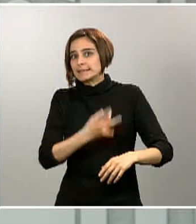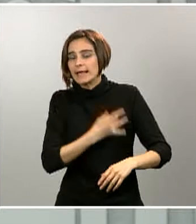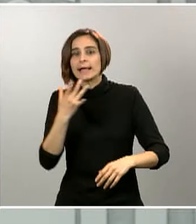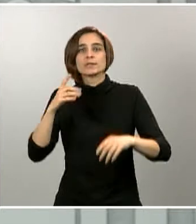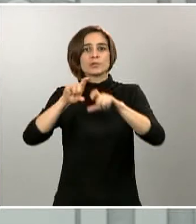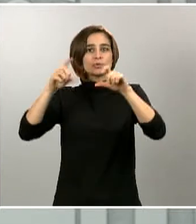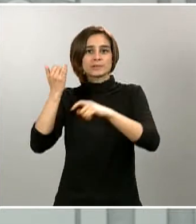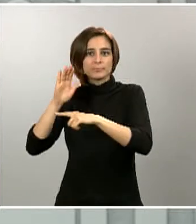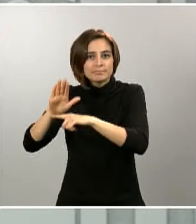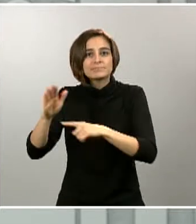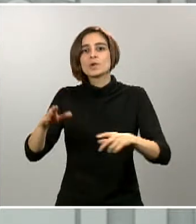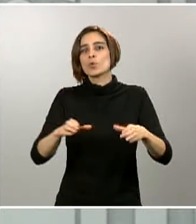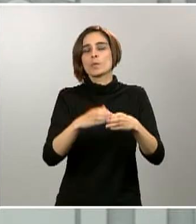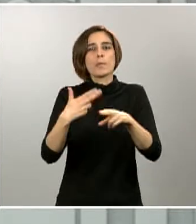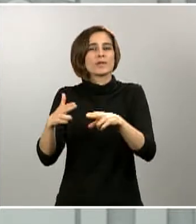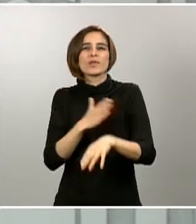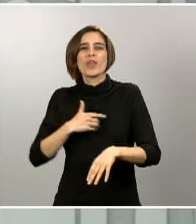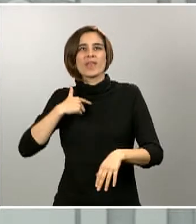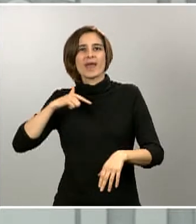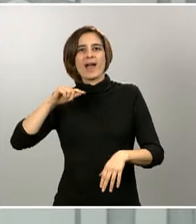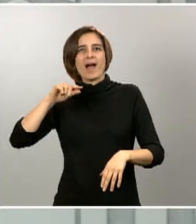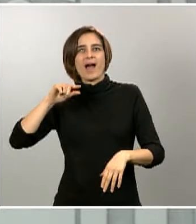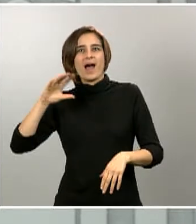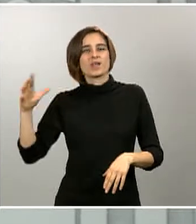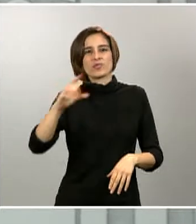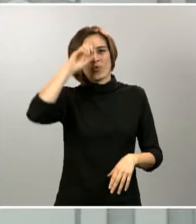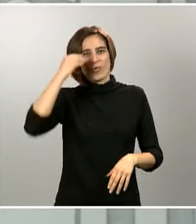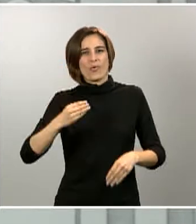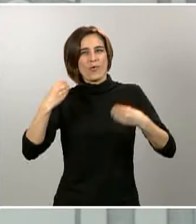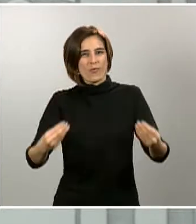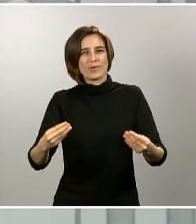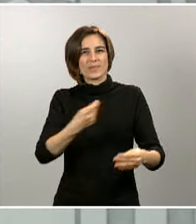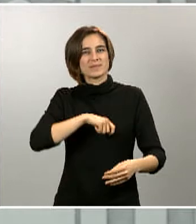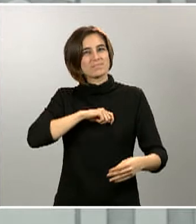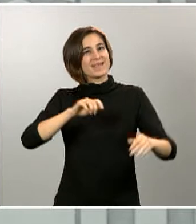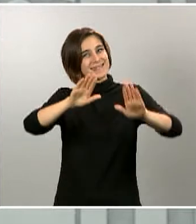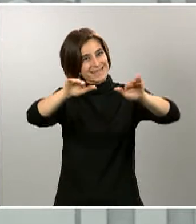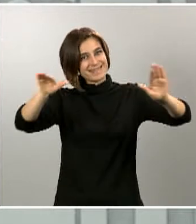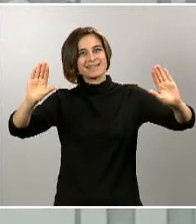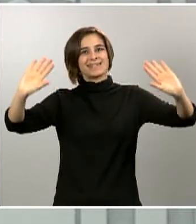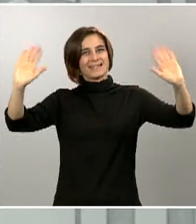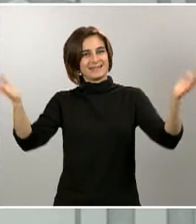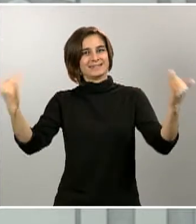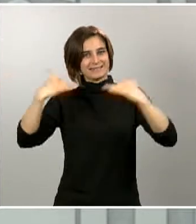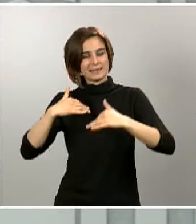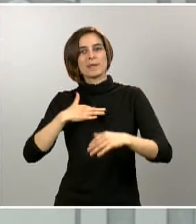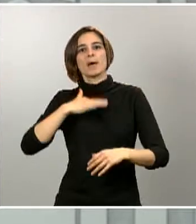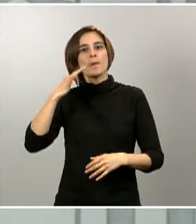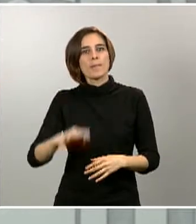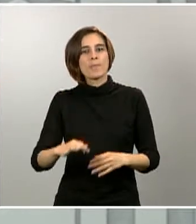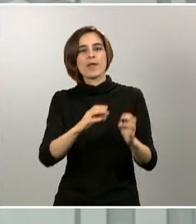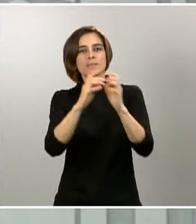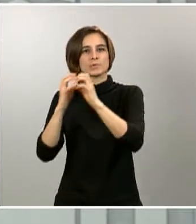general de España, para llegar a esa concertación, a ese pacto de elementos primordiales,